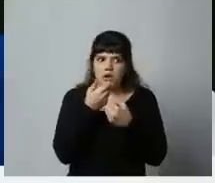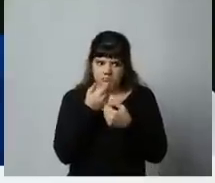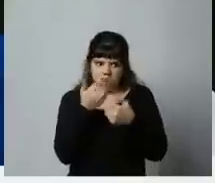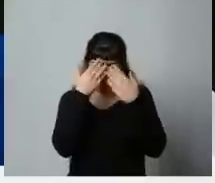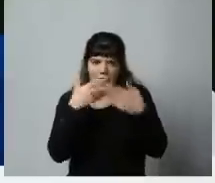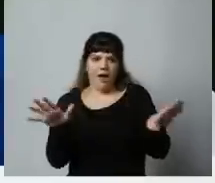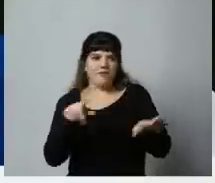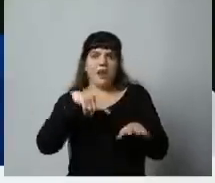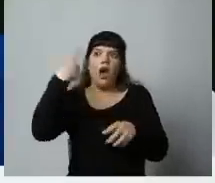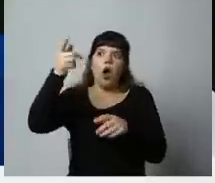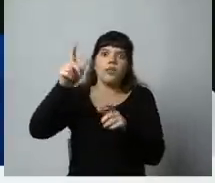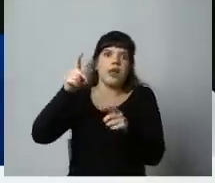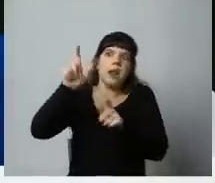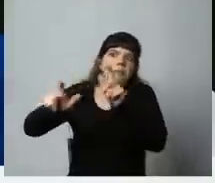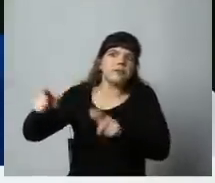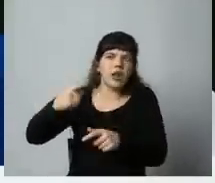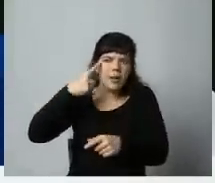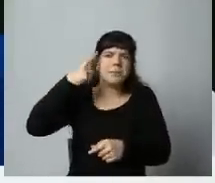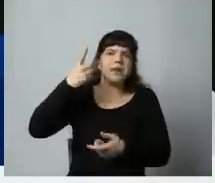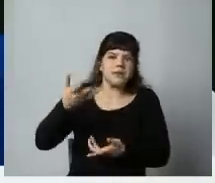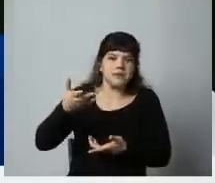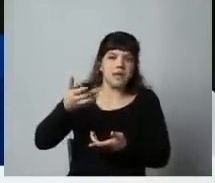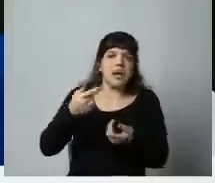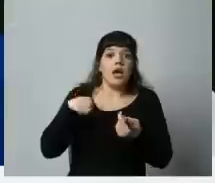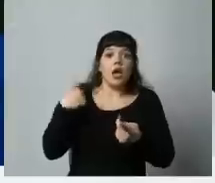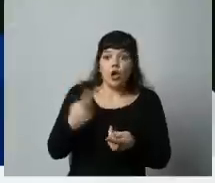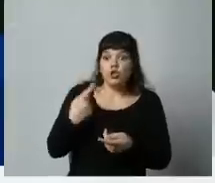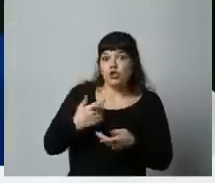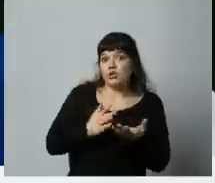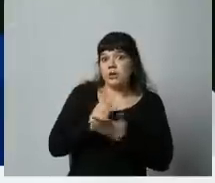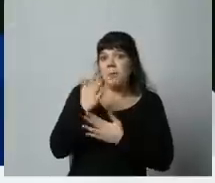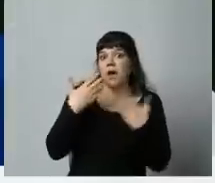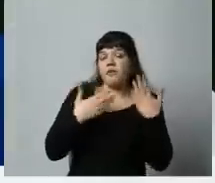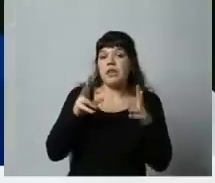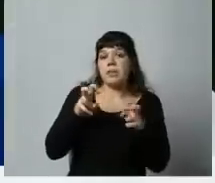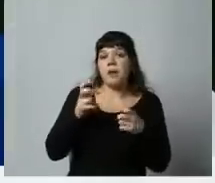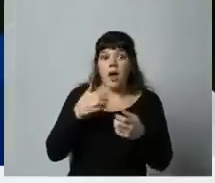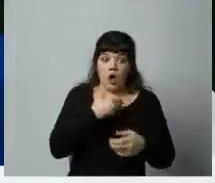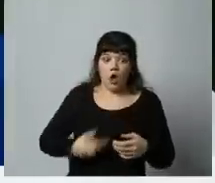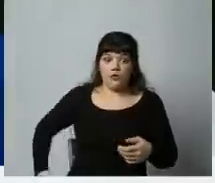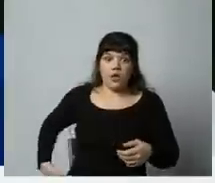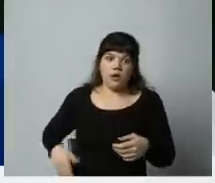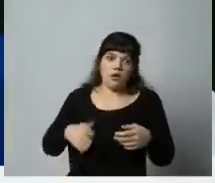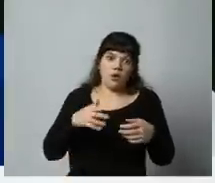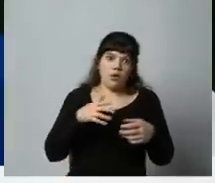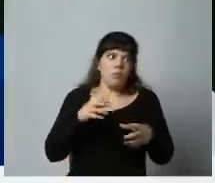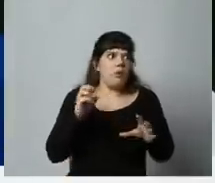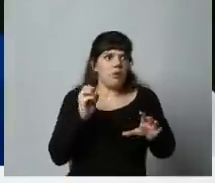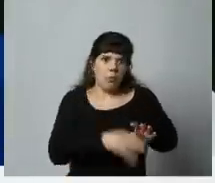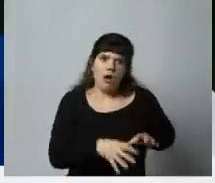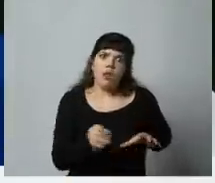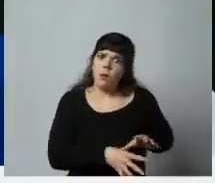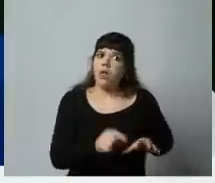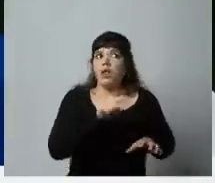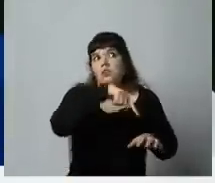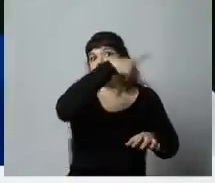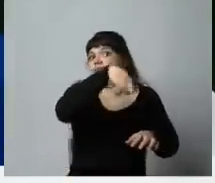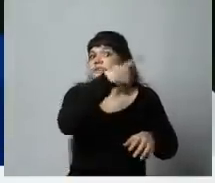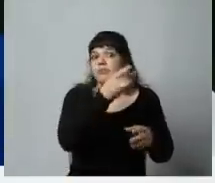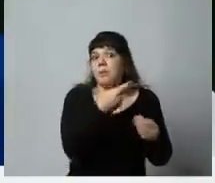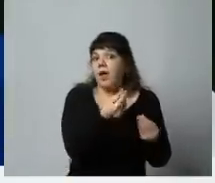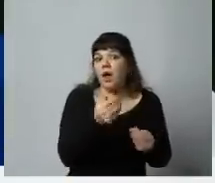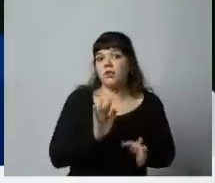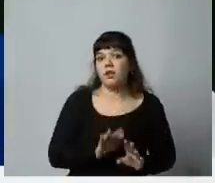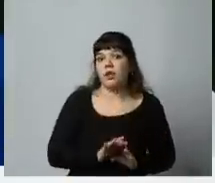nuestro pueblo nosotros partimos de la base que el gobierno actual es un gobierno del Gran capital de las clases anes del